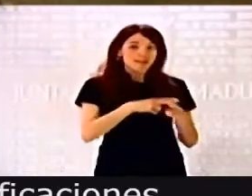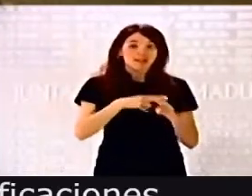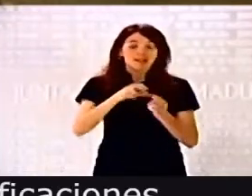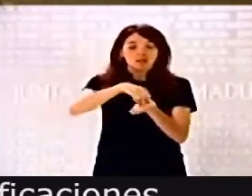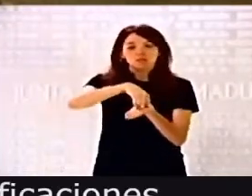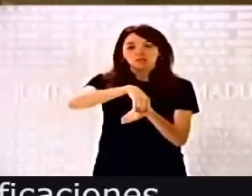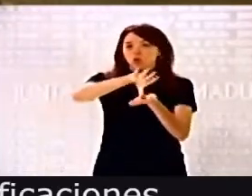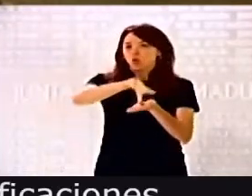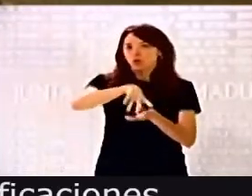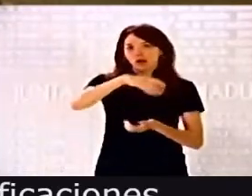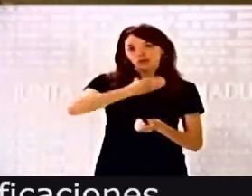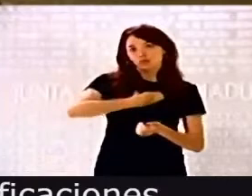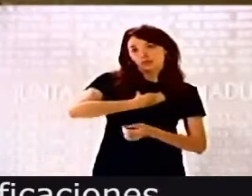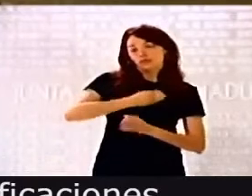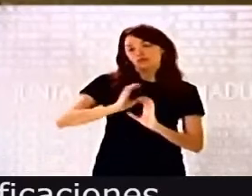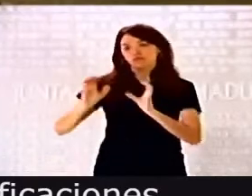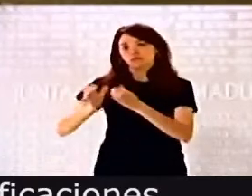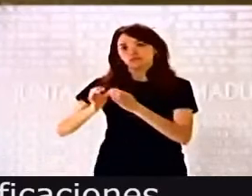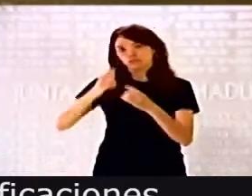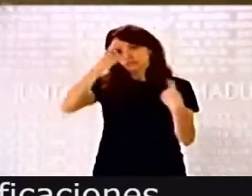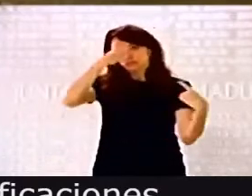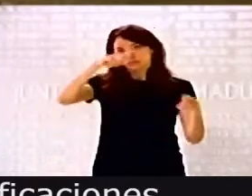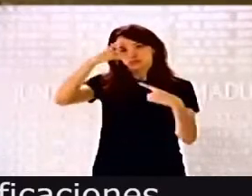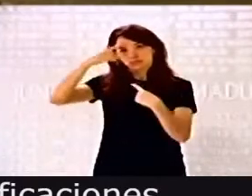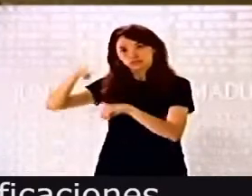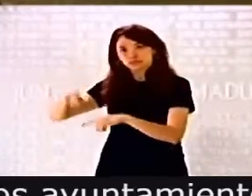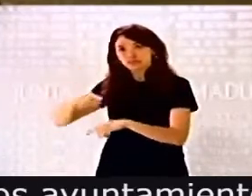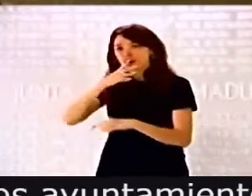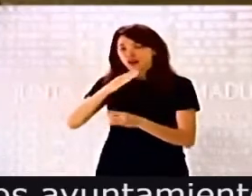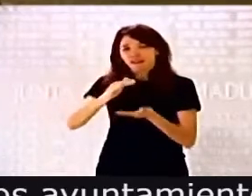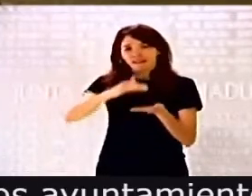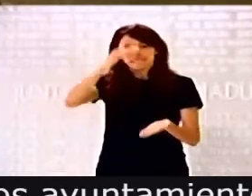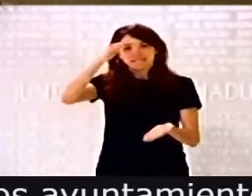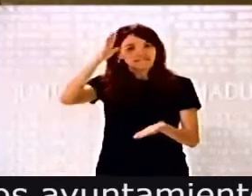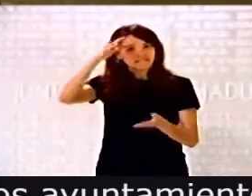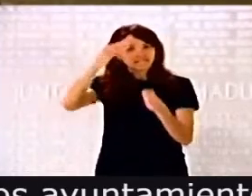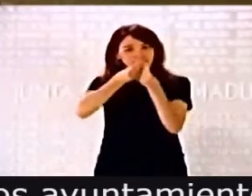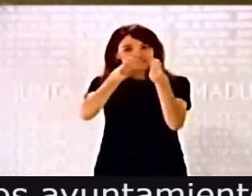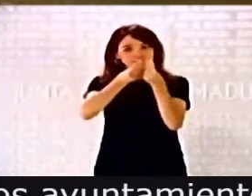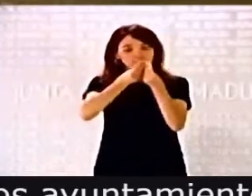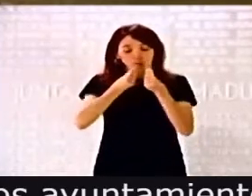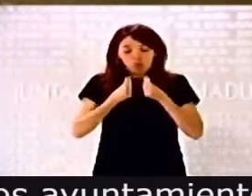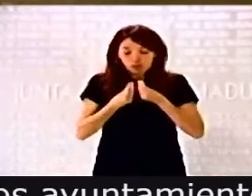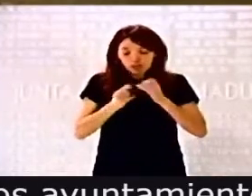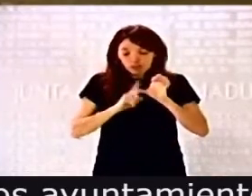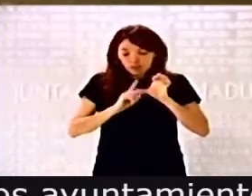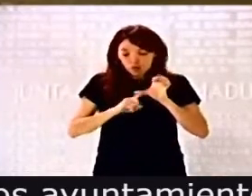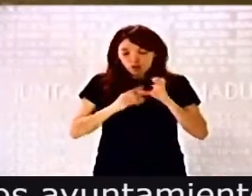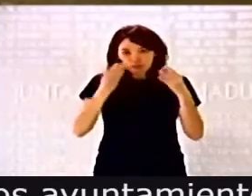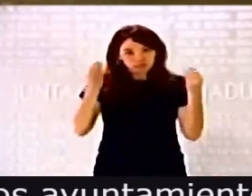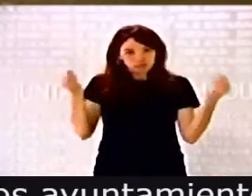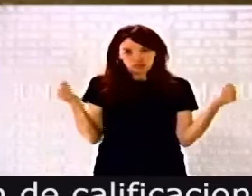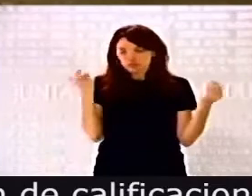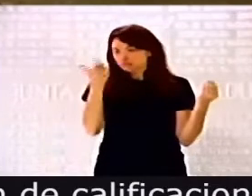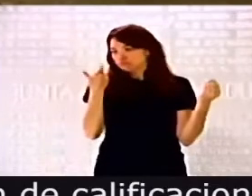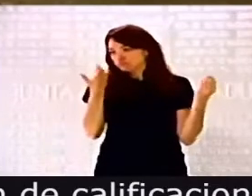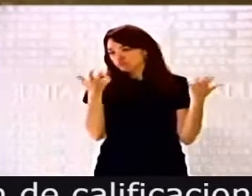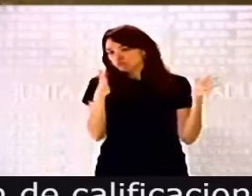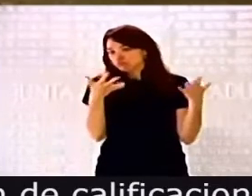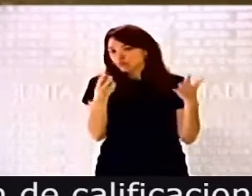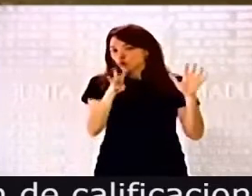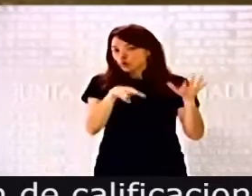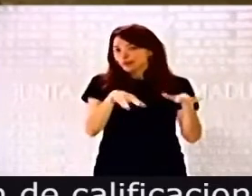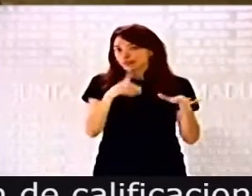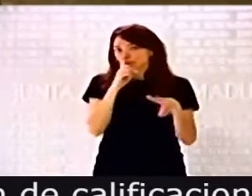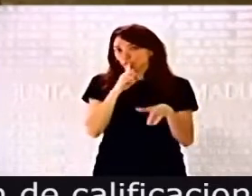ayuntamientos y mancomunidades, ahora mismo, por el volumen de calificaciones urbanísticas que entran en la Junta de Extremadura, se viene tardando entre 8 meses y